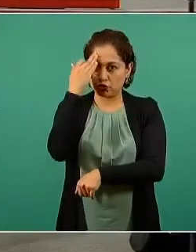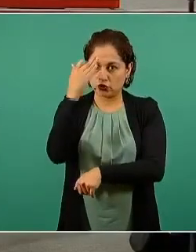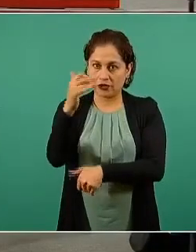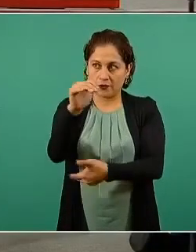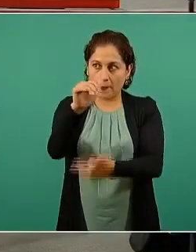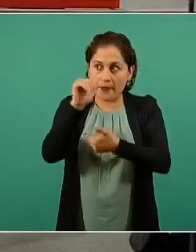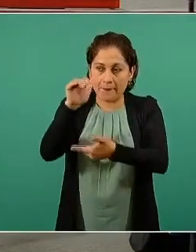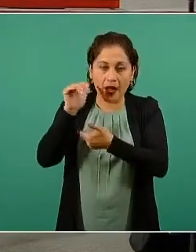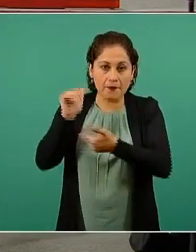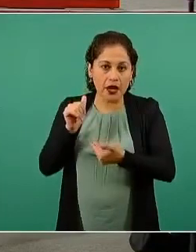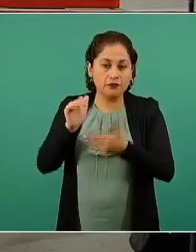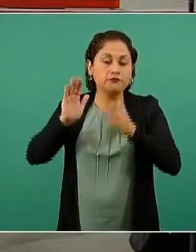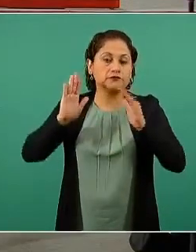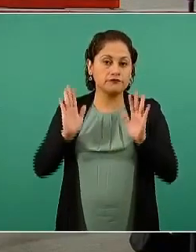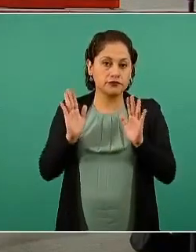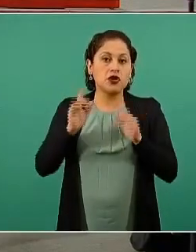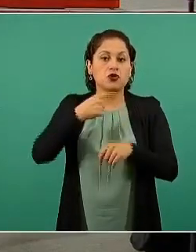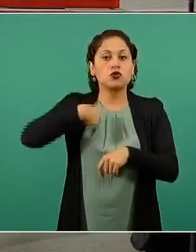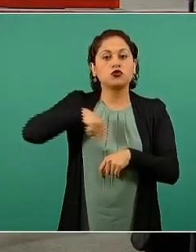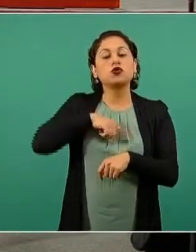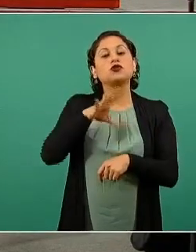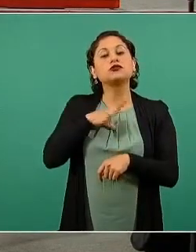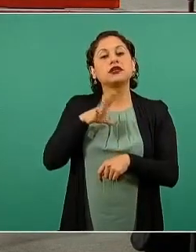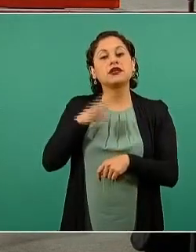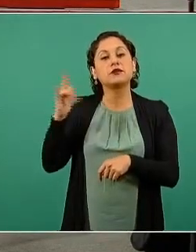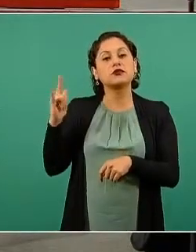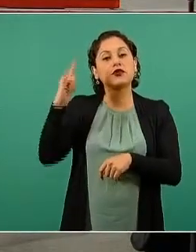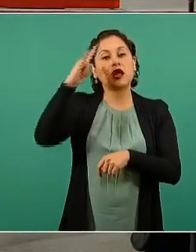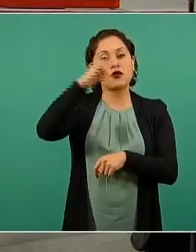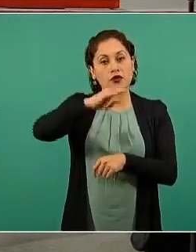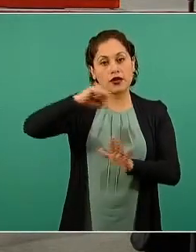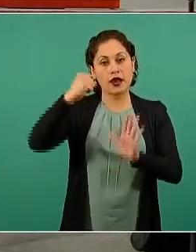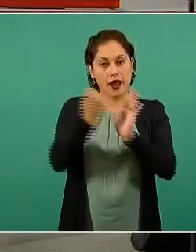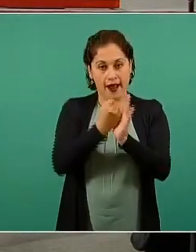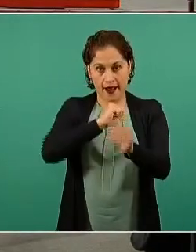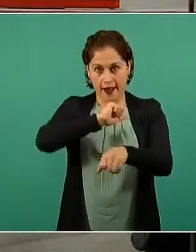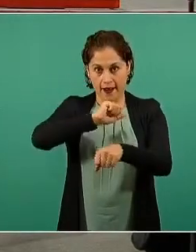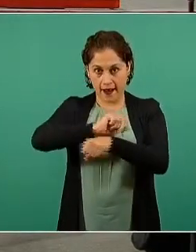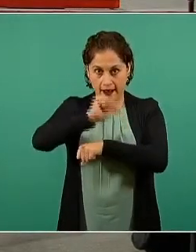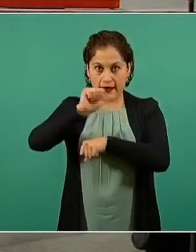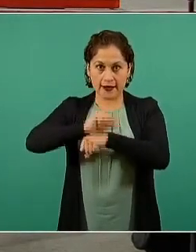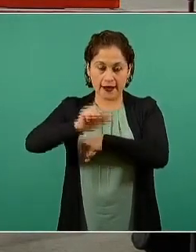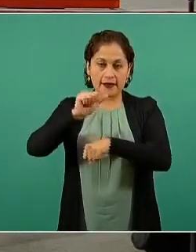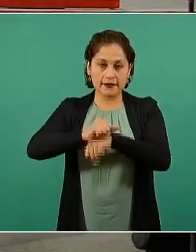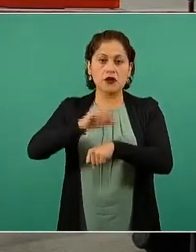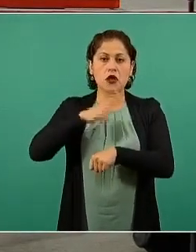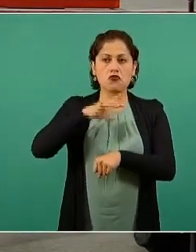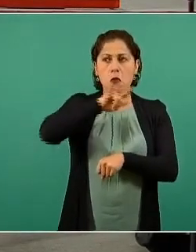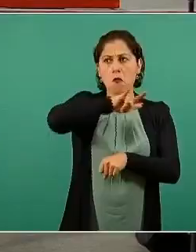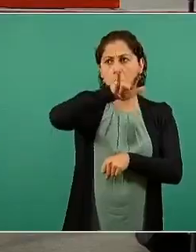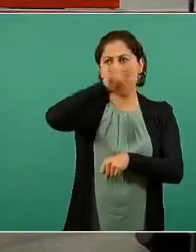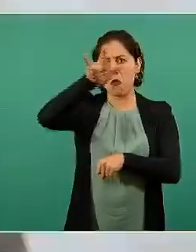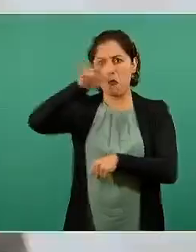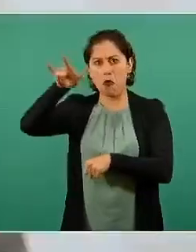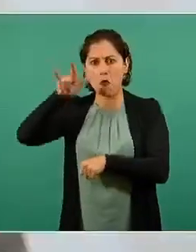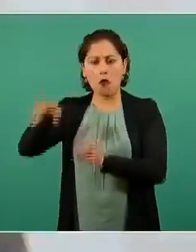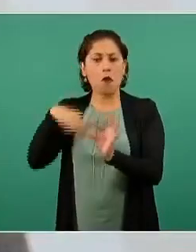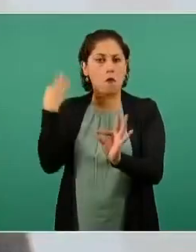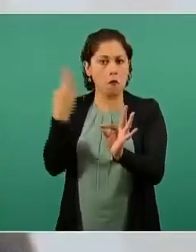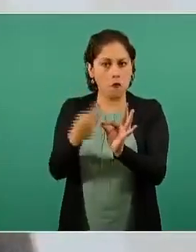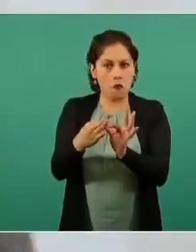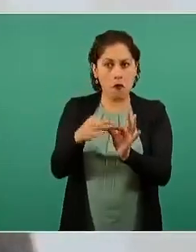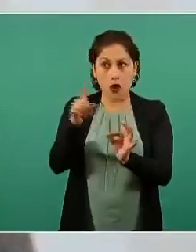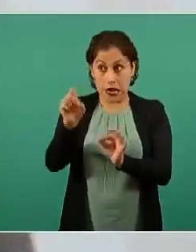sentido nosotros contamos con nuestra aerolínea de bandera, que es Aerolíneas Argentinas, que tiene una flota de aviones acondicionados para que en el momento que